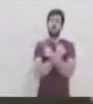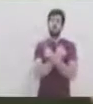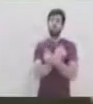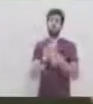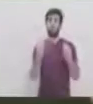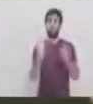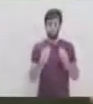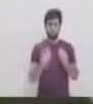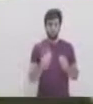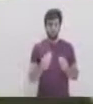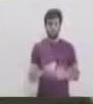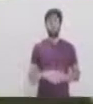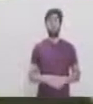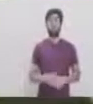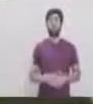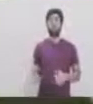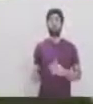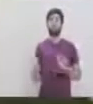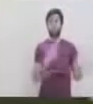se aman mucho.